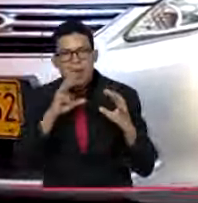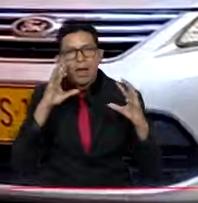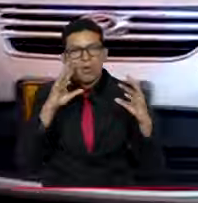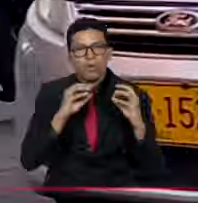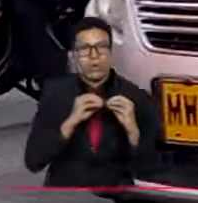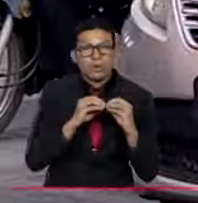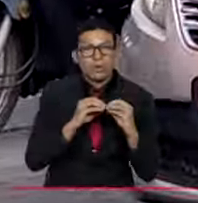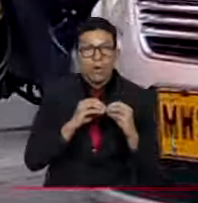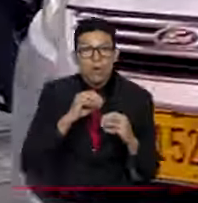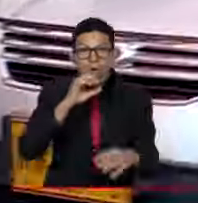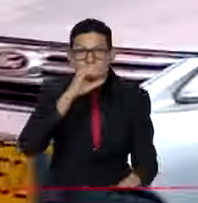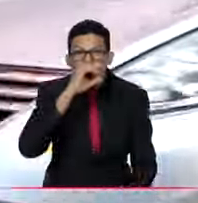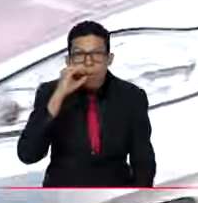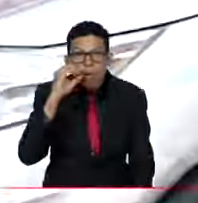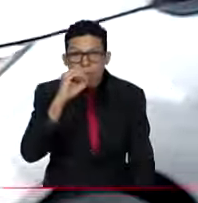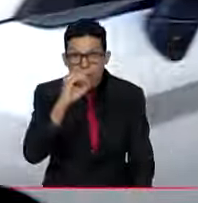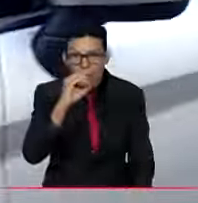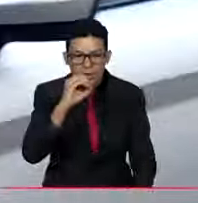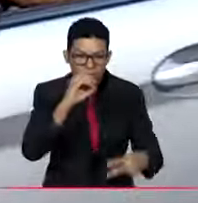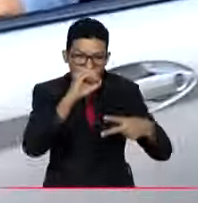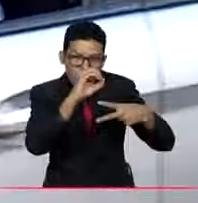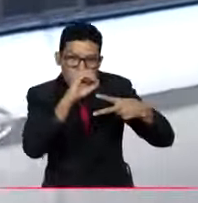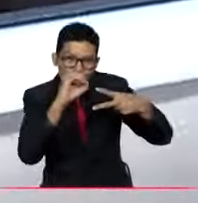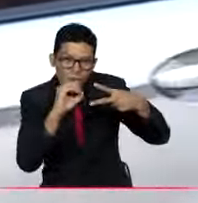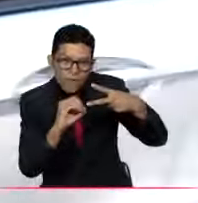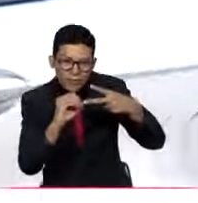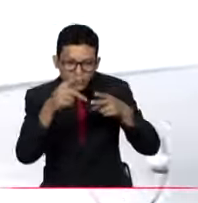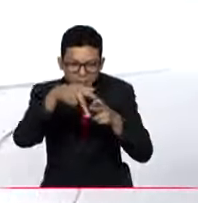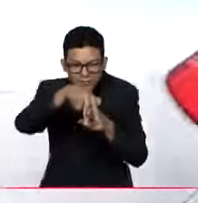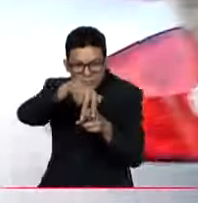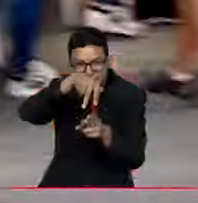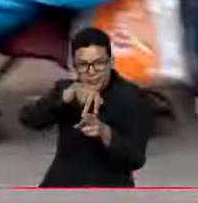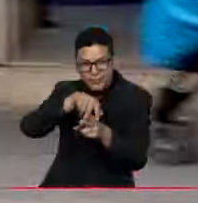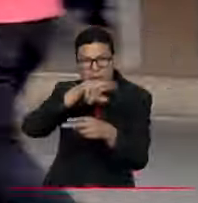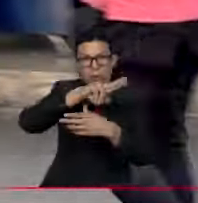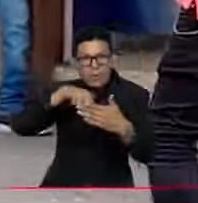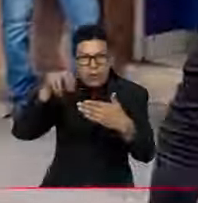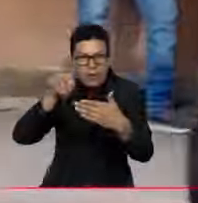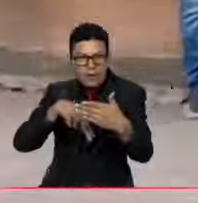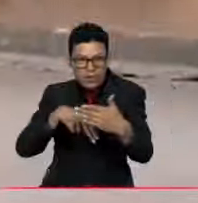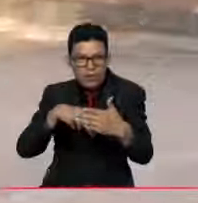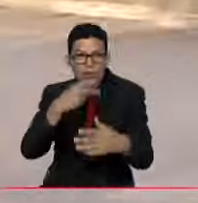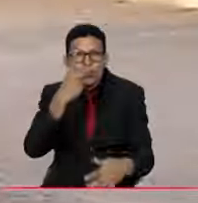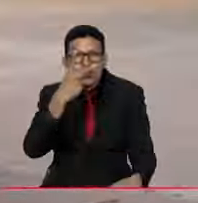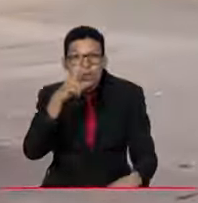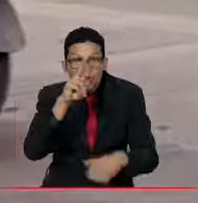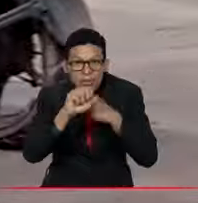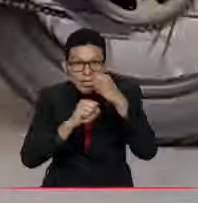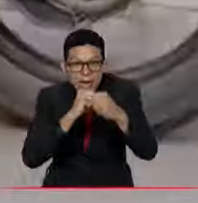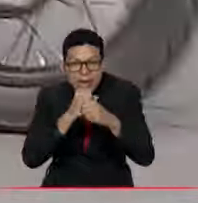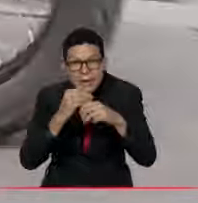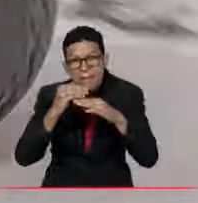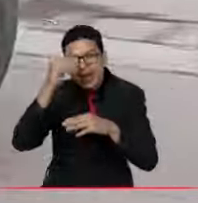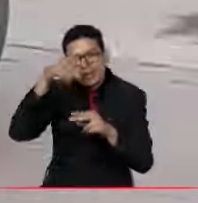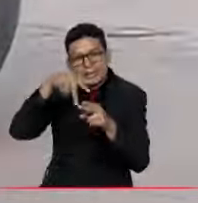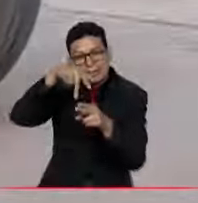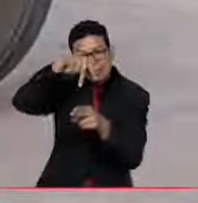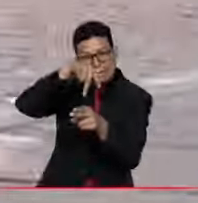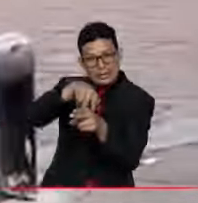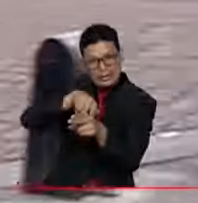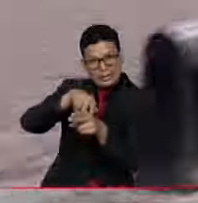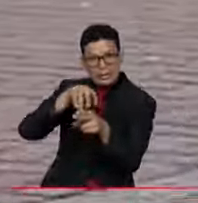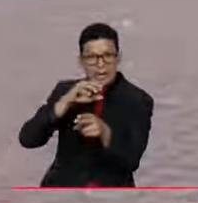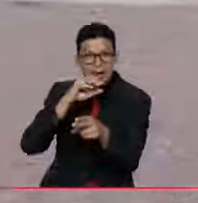hombre mayor de 12 años todos los días y vamos a hacer un piloto el fin de semana desde el día viernes hasta el día